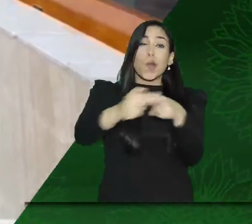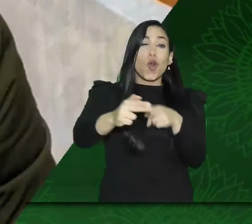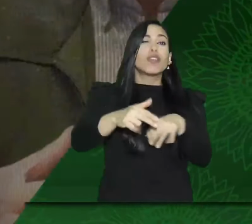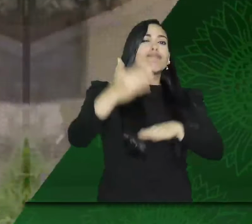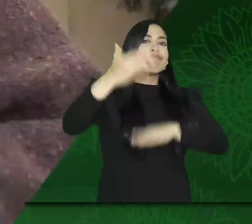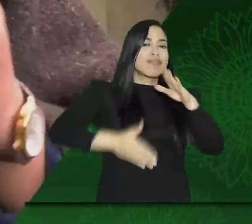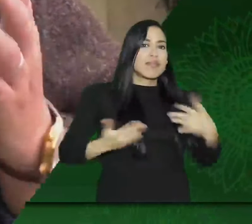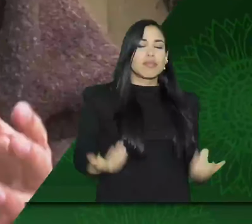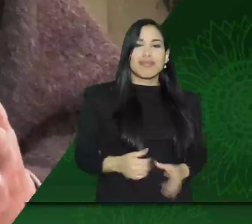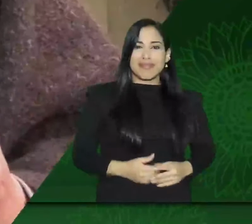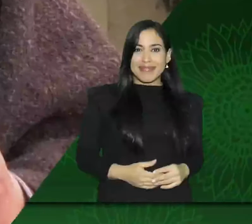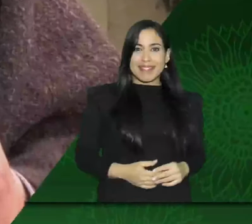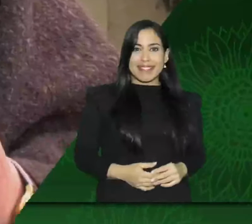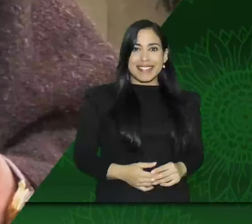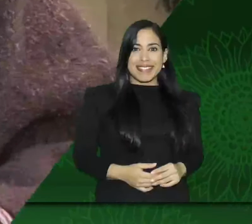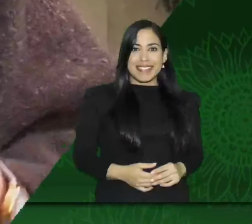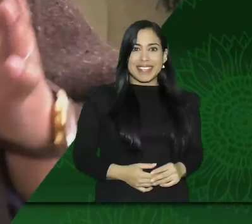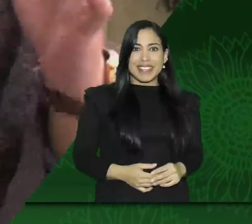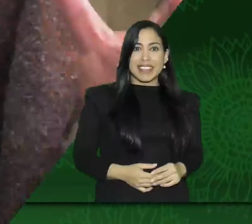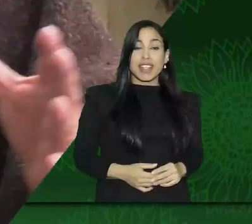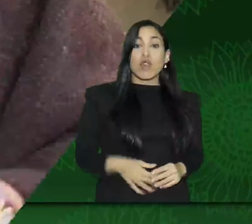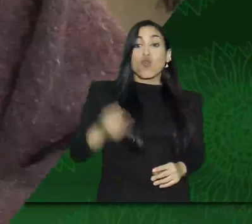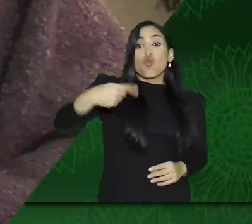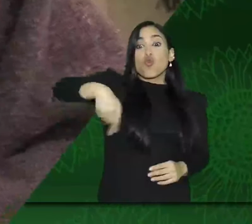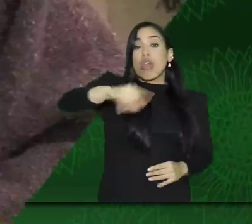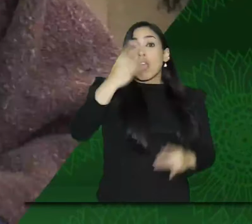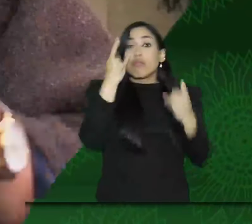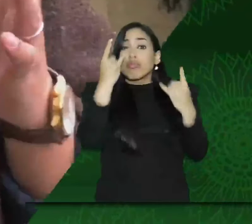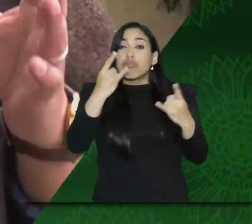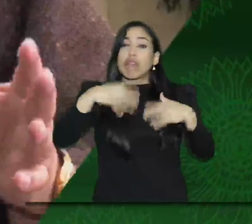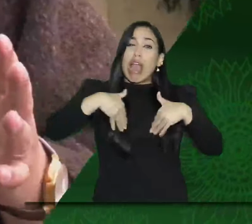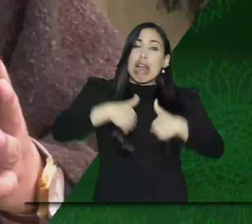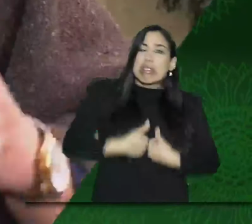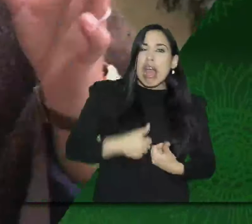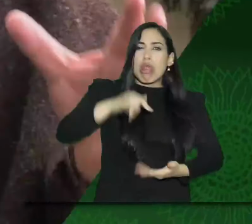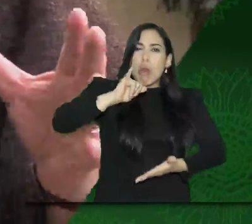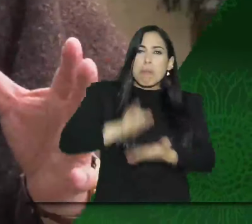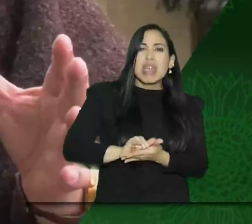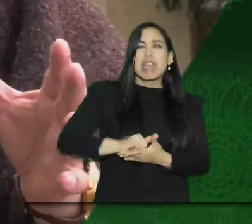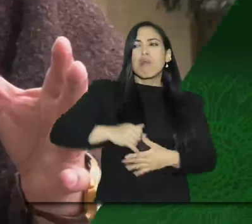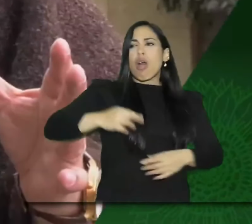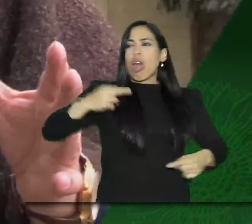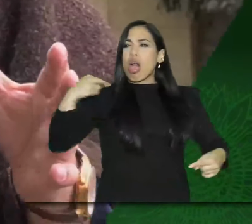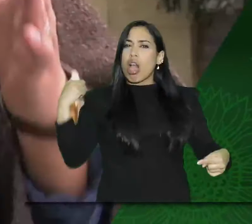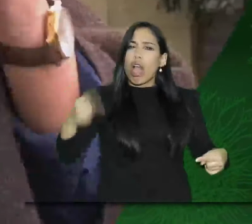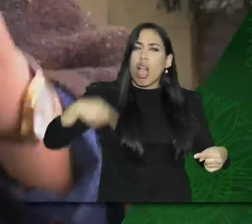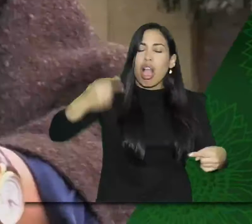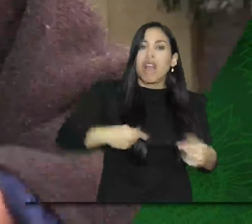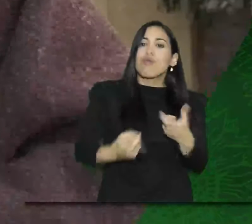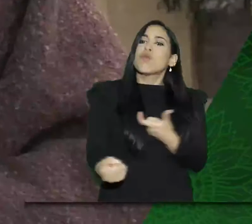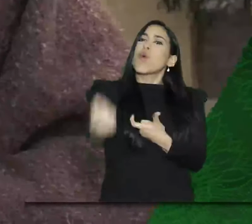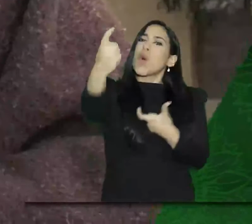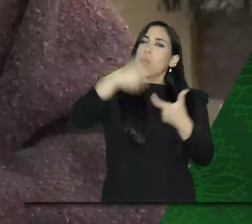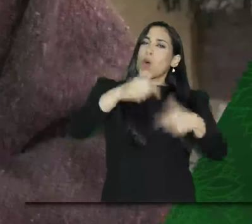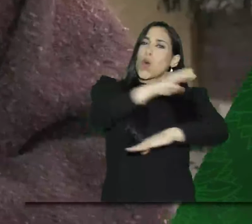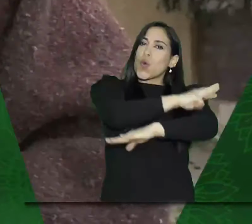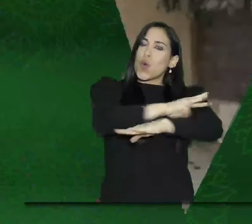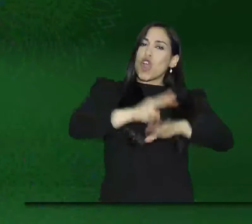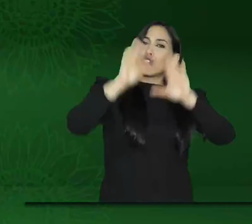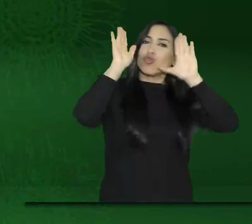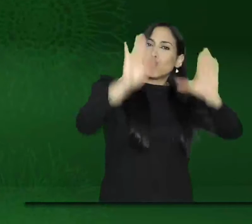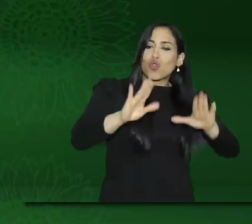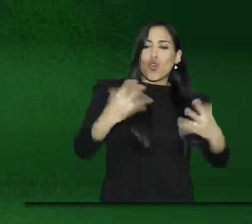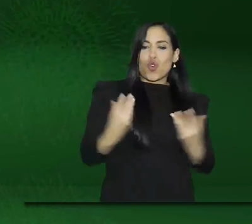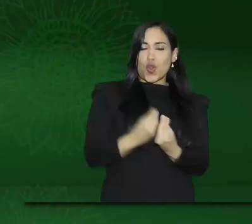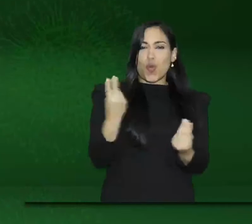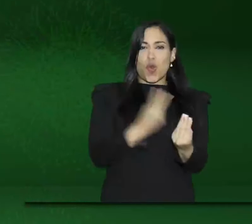pocos días! Que les interese la política, que quieran renovar la política, que están cansados de los partidos tradicionales, a que se inscriban en la plataforma